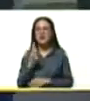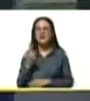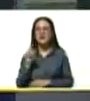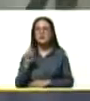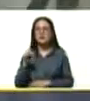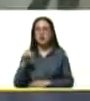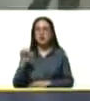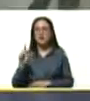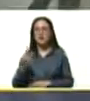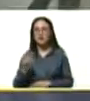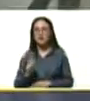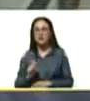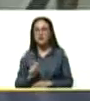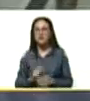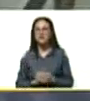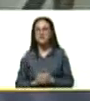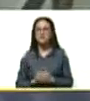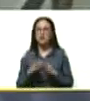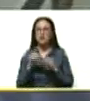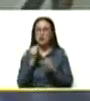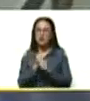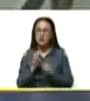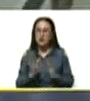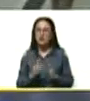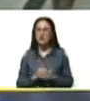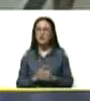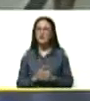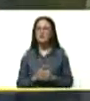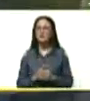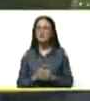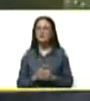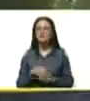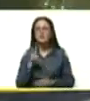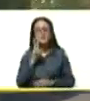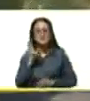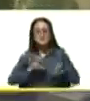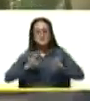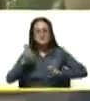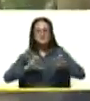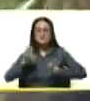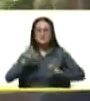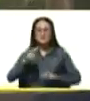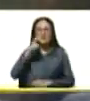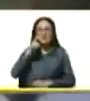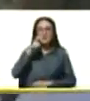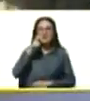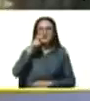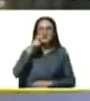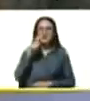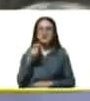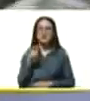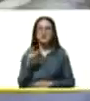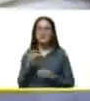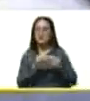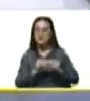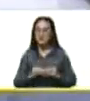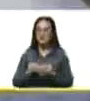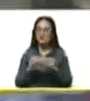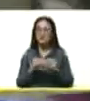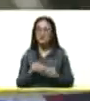3R NETS. Aquí con los trabajadores hemos pasado diferentes revistas, presidente, diferentes inspecciones a las áreas que vamos a atacar.